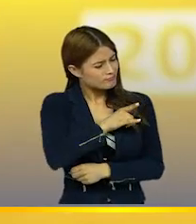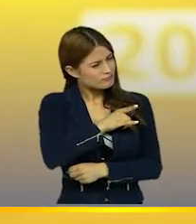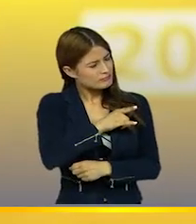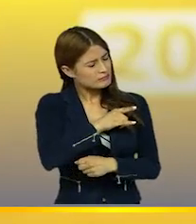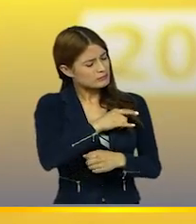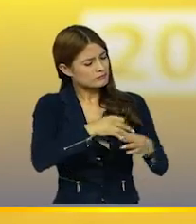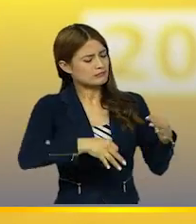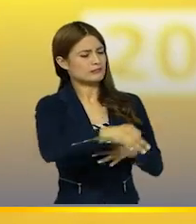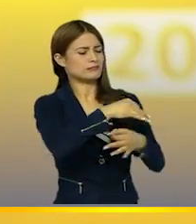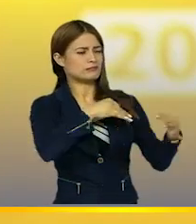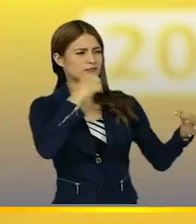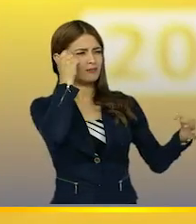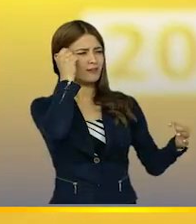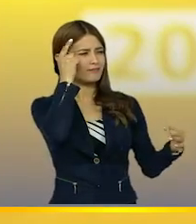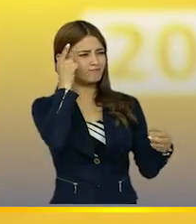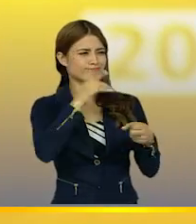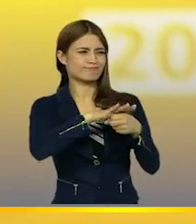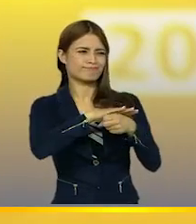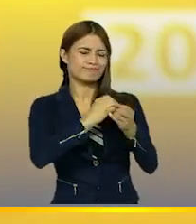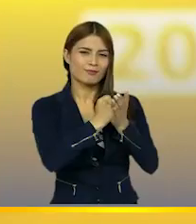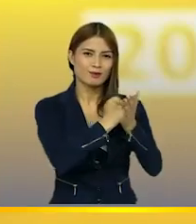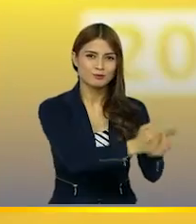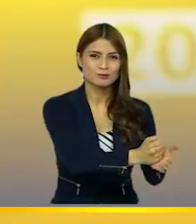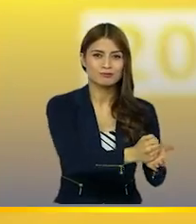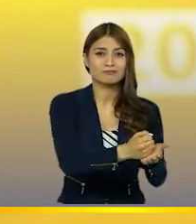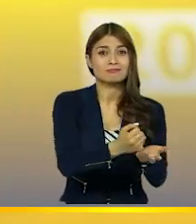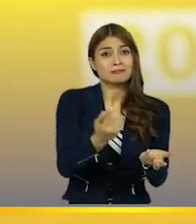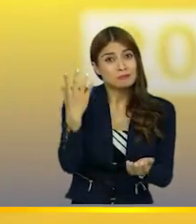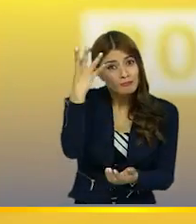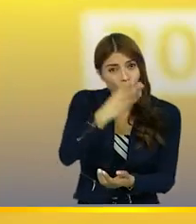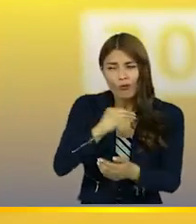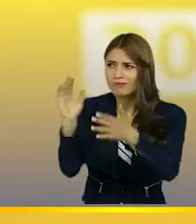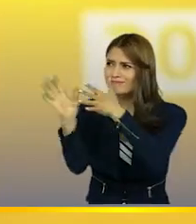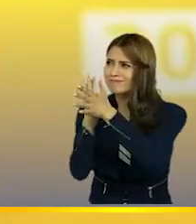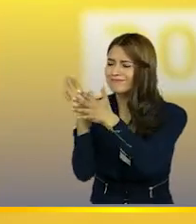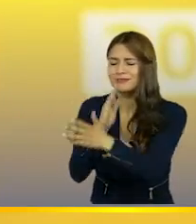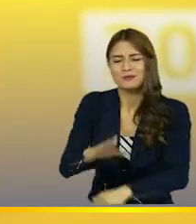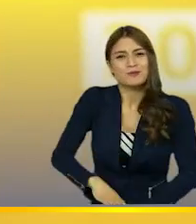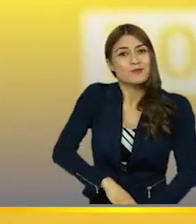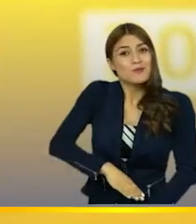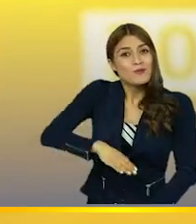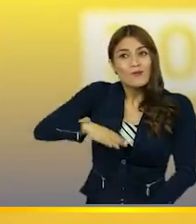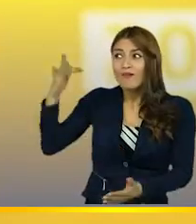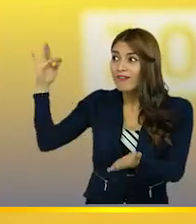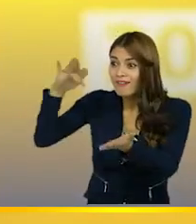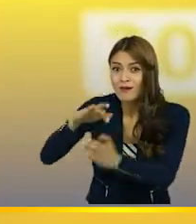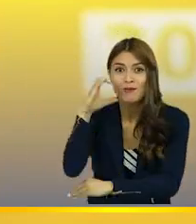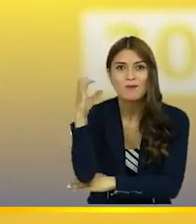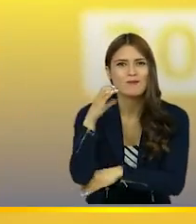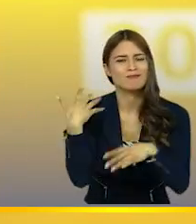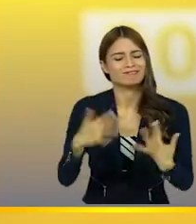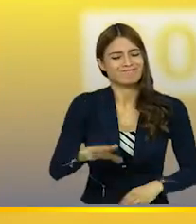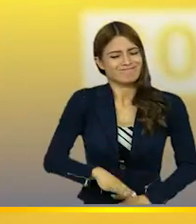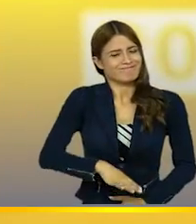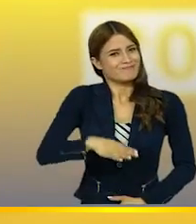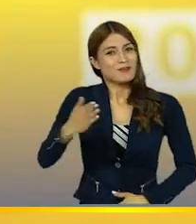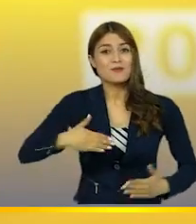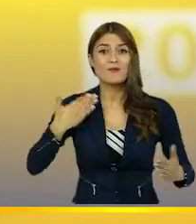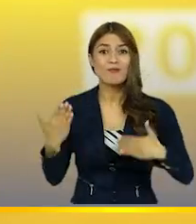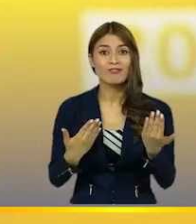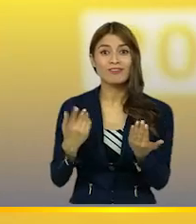permite ponernos en los zapatos del otro. ¡Qué gran honor! ¡Qué gran alegría tener a este invitado en nuestra